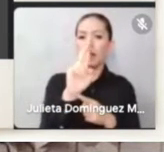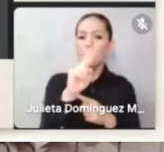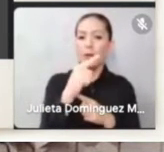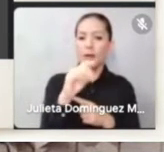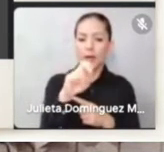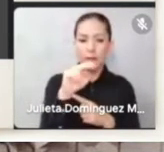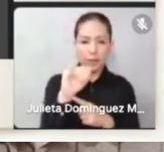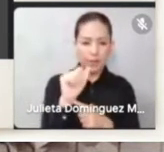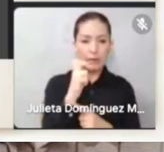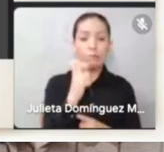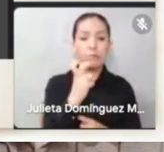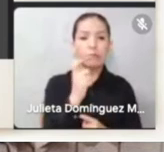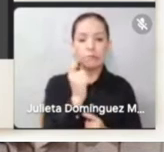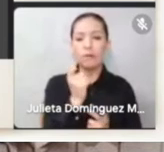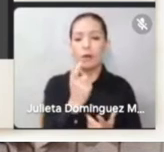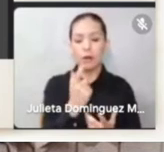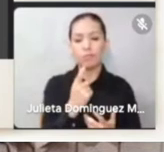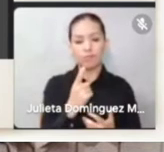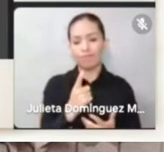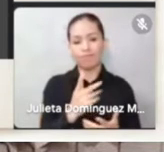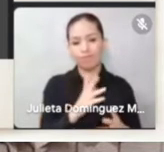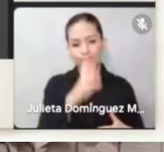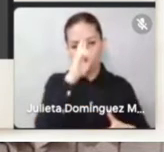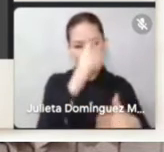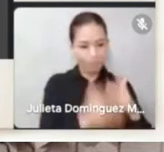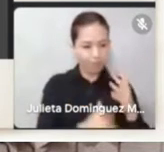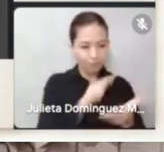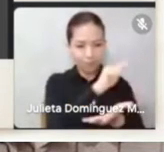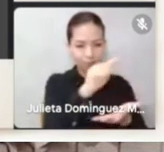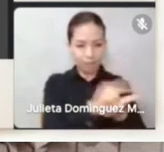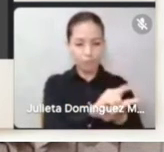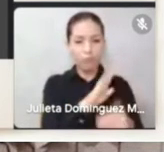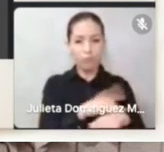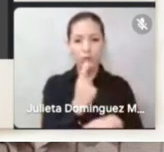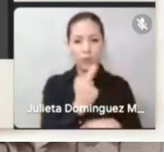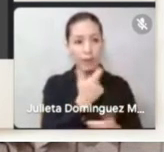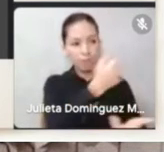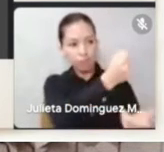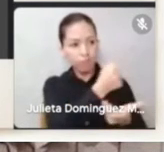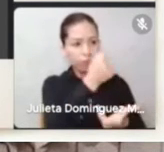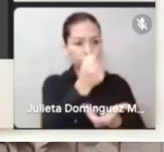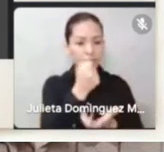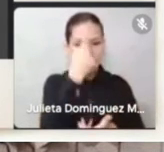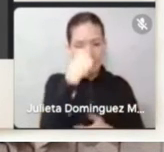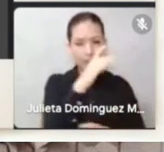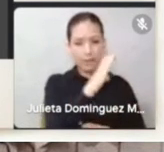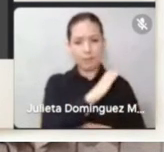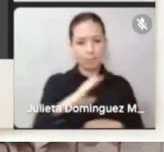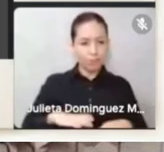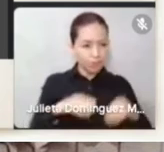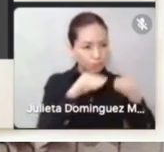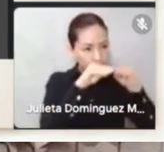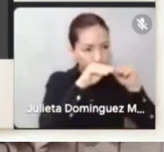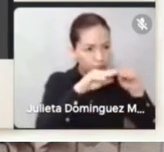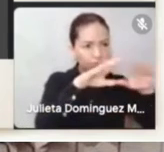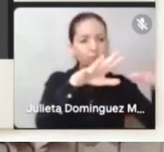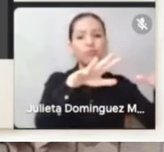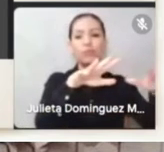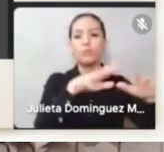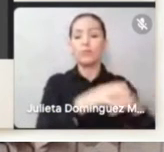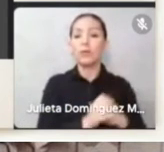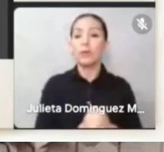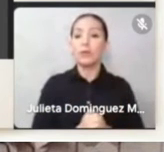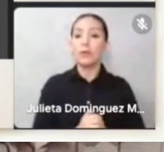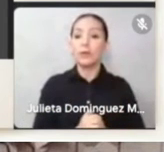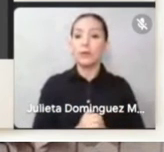ley por el desvío de los recursos financieros que obtuvieron para el financiamiento de sus campañas. Además,